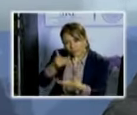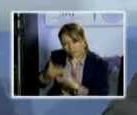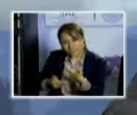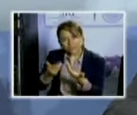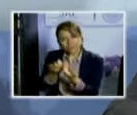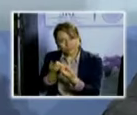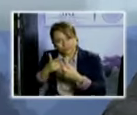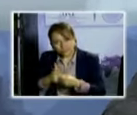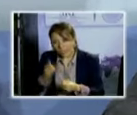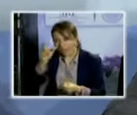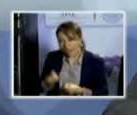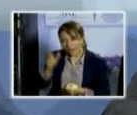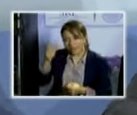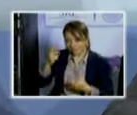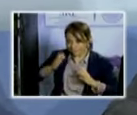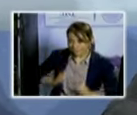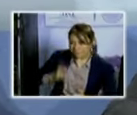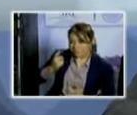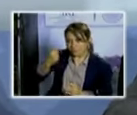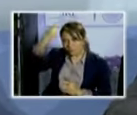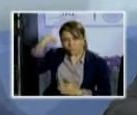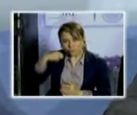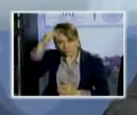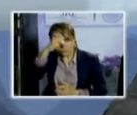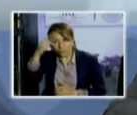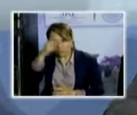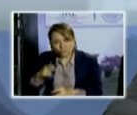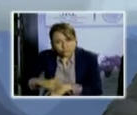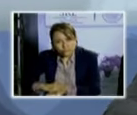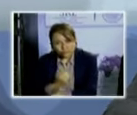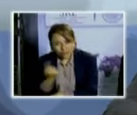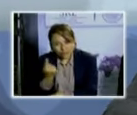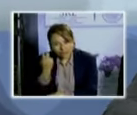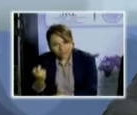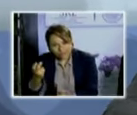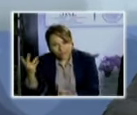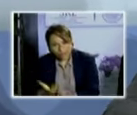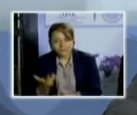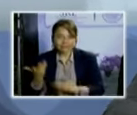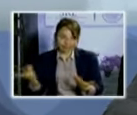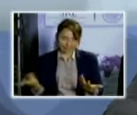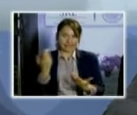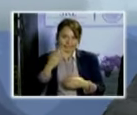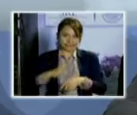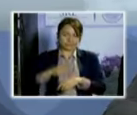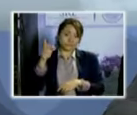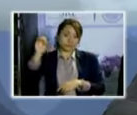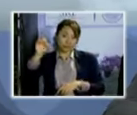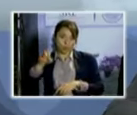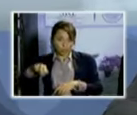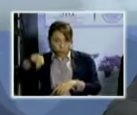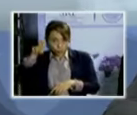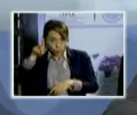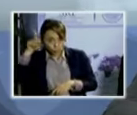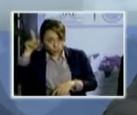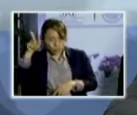a las prisiones. Son hoy en día lo que como Naciones Unidas, como UNODC